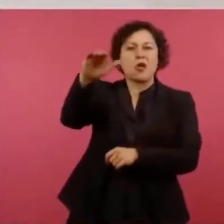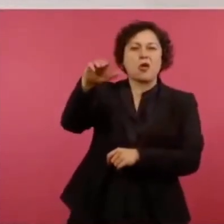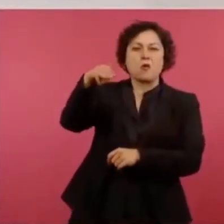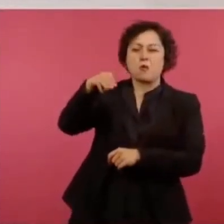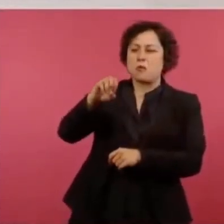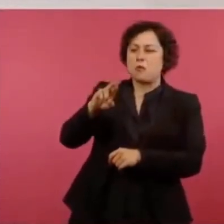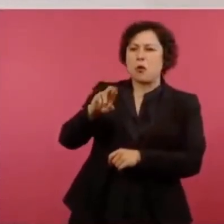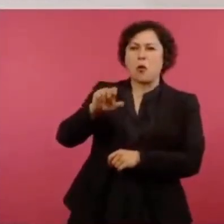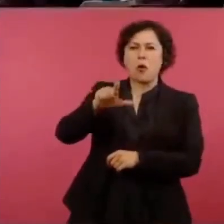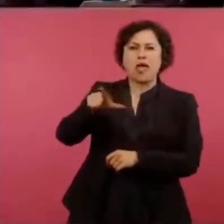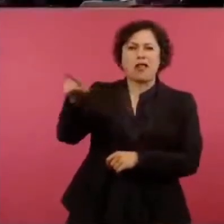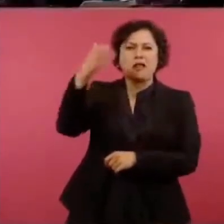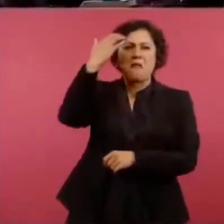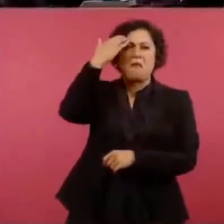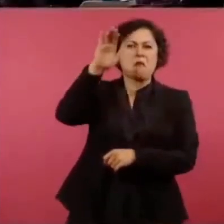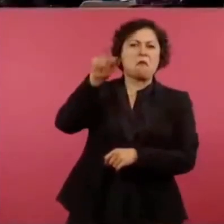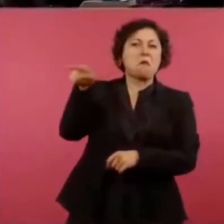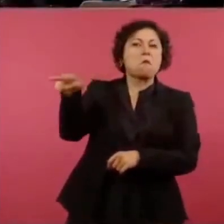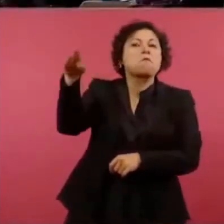Además,